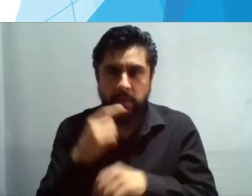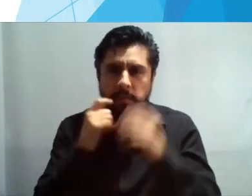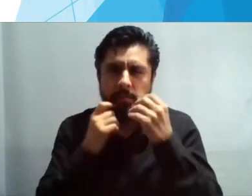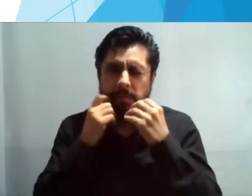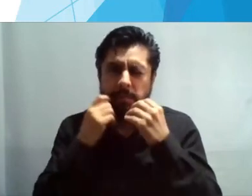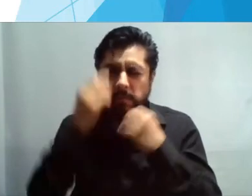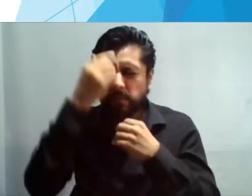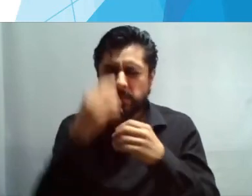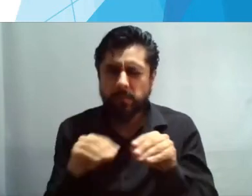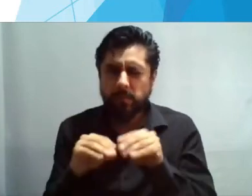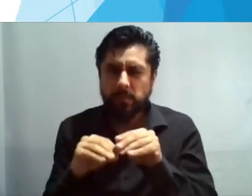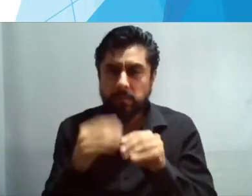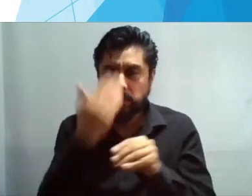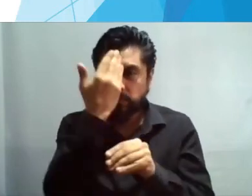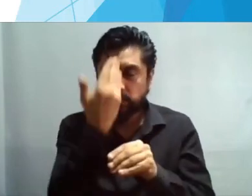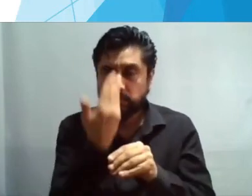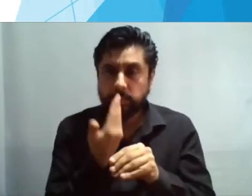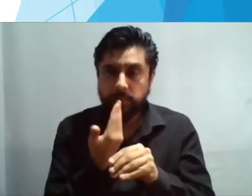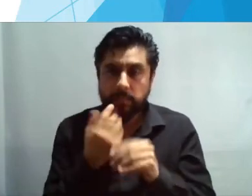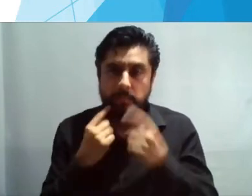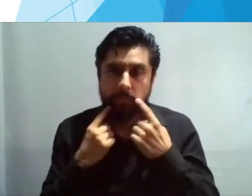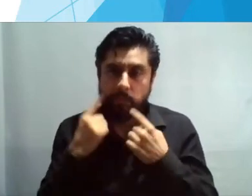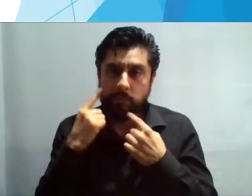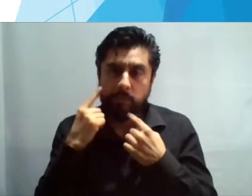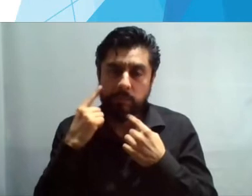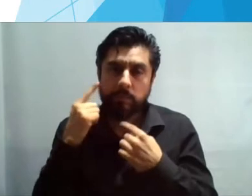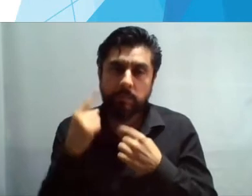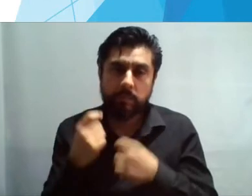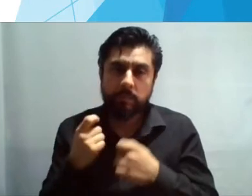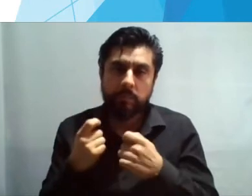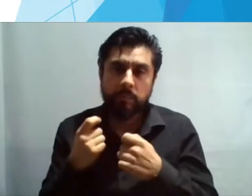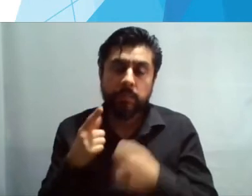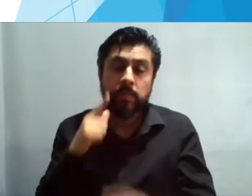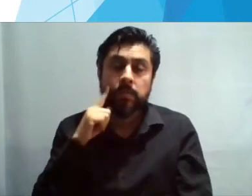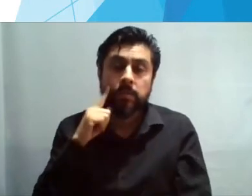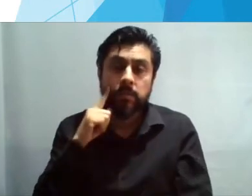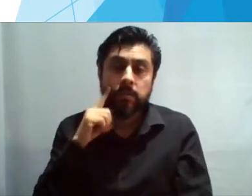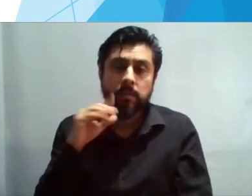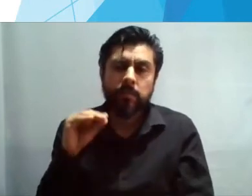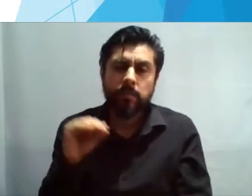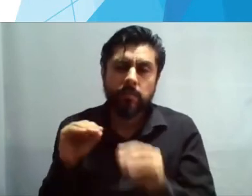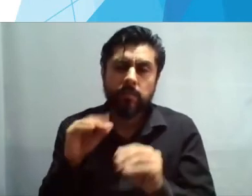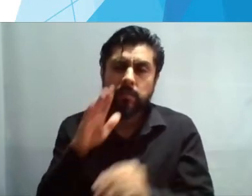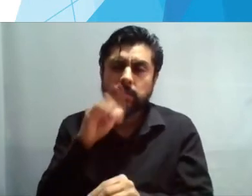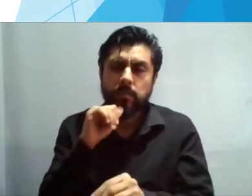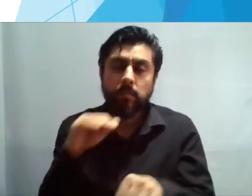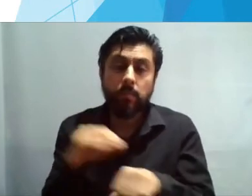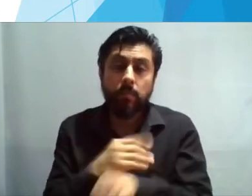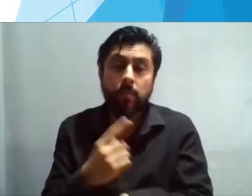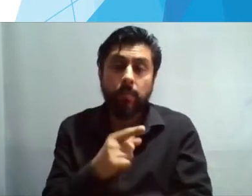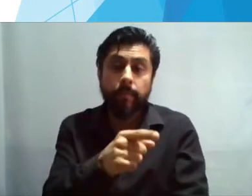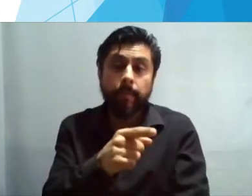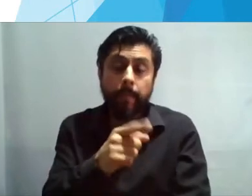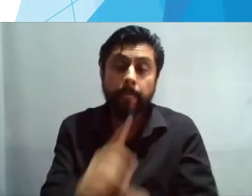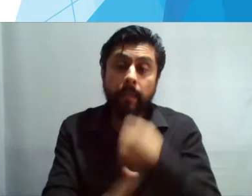faciales, es decir, cuando la boca se nos va de lado, hacia un lado o hacia el otro, son por problemas en los oídos. Y a veces